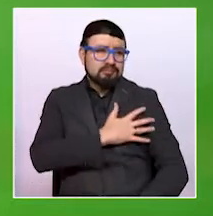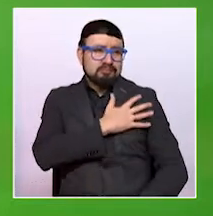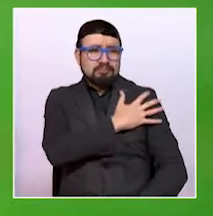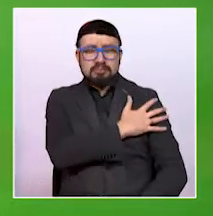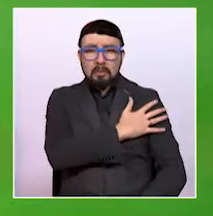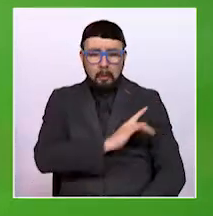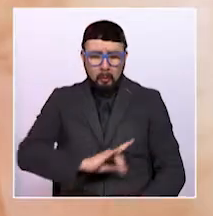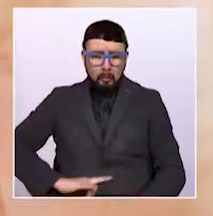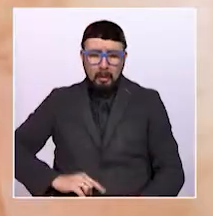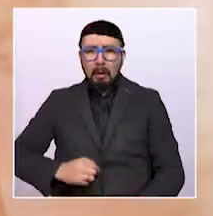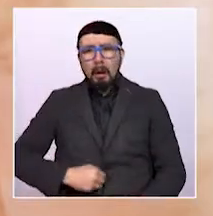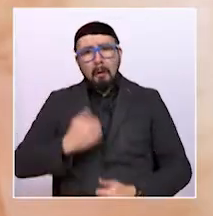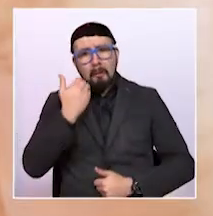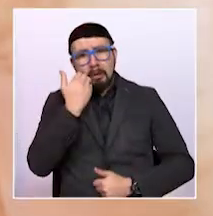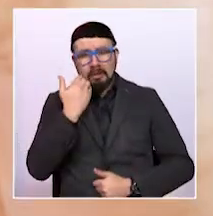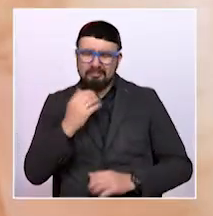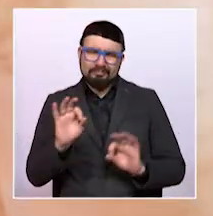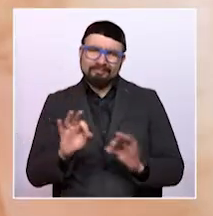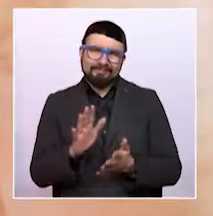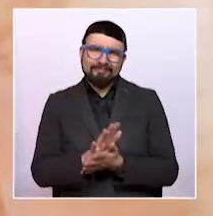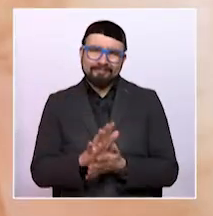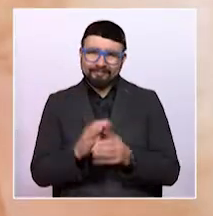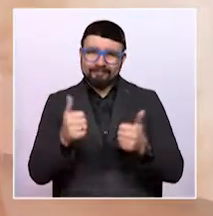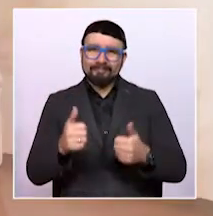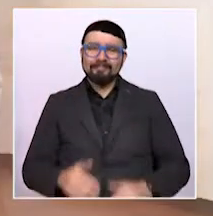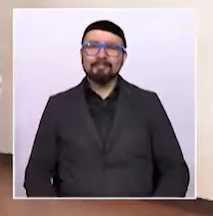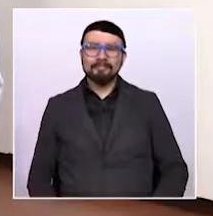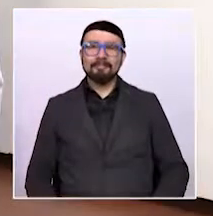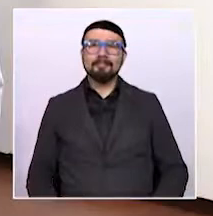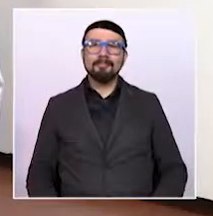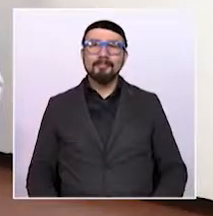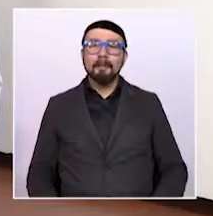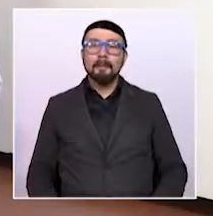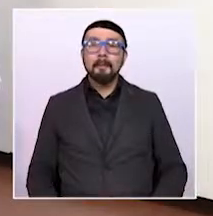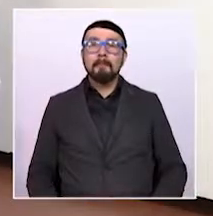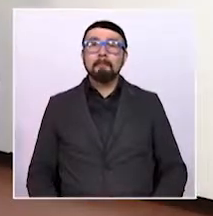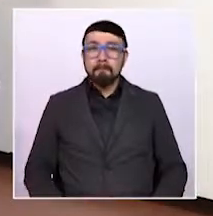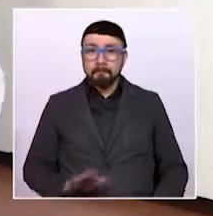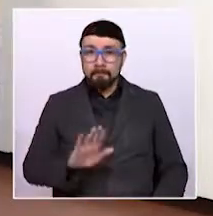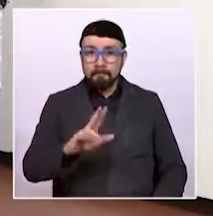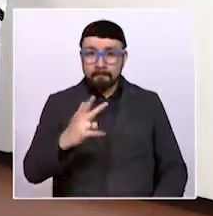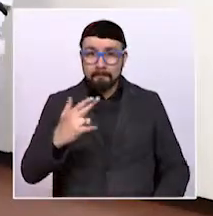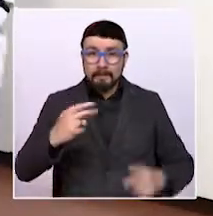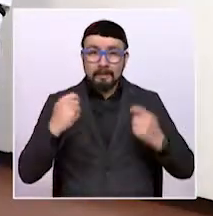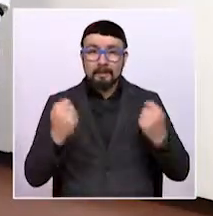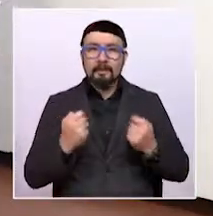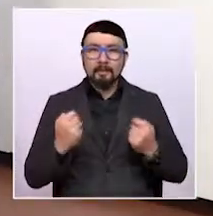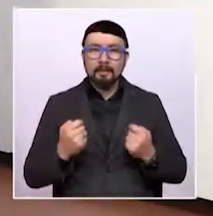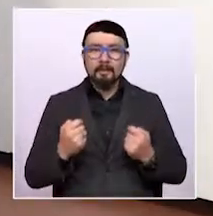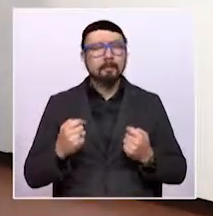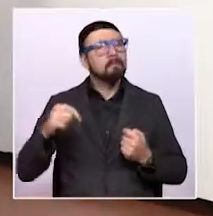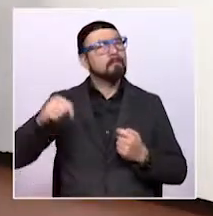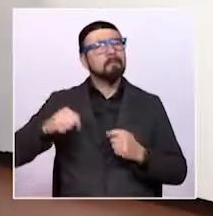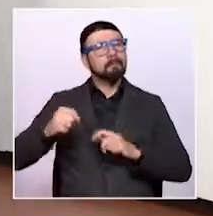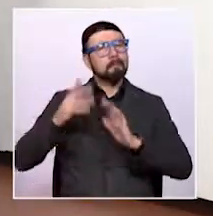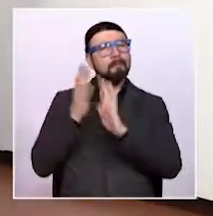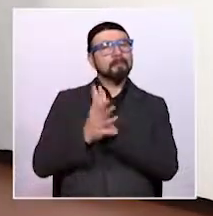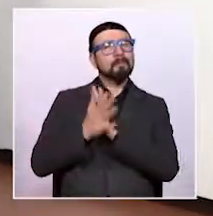momento del crecimiento fetal perfecto doctora vamos a ir a este corte de comerciales les cuento que estamos